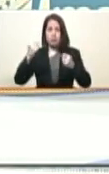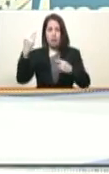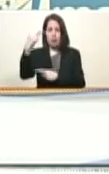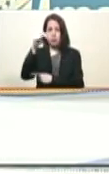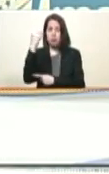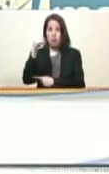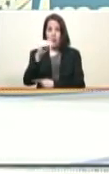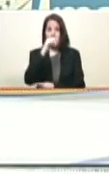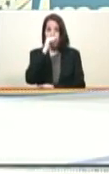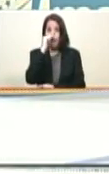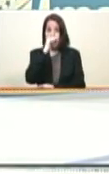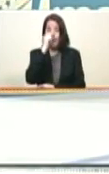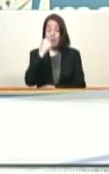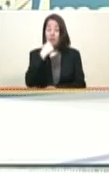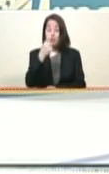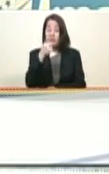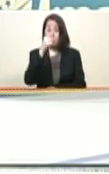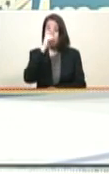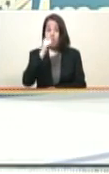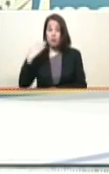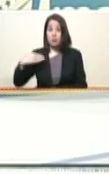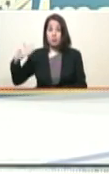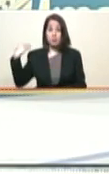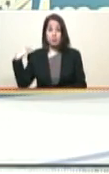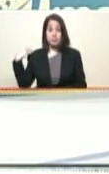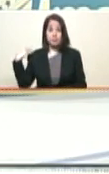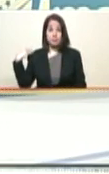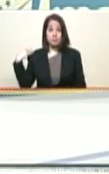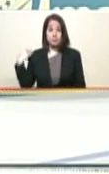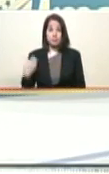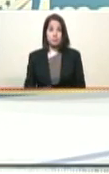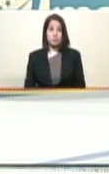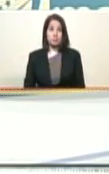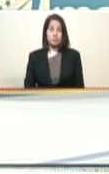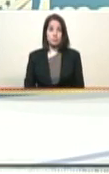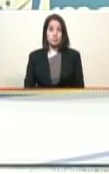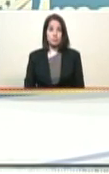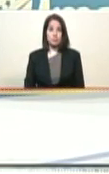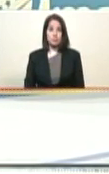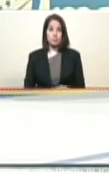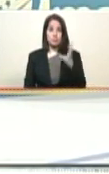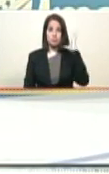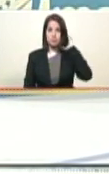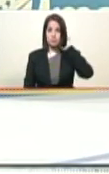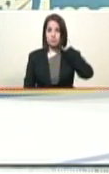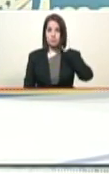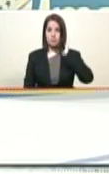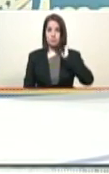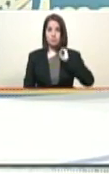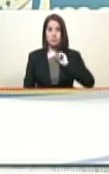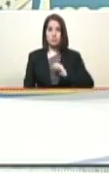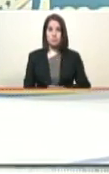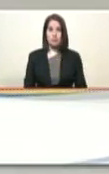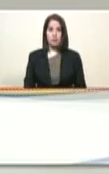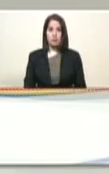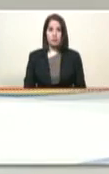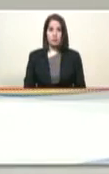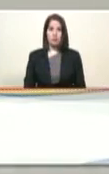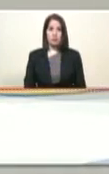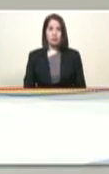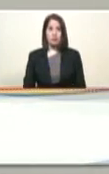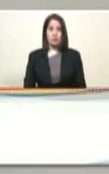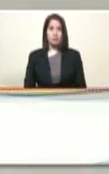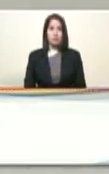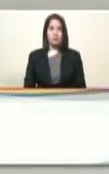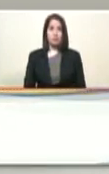hace un año aquí está el carné de la patria y con